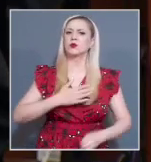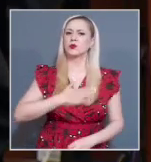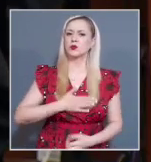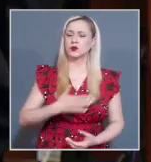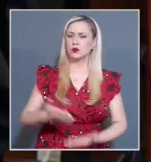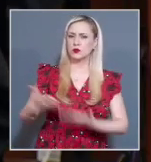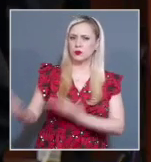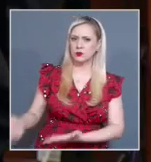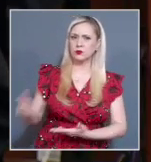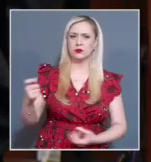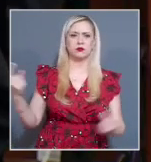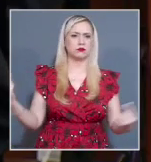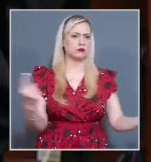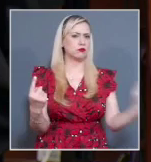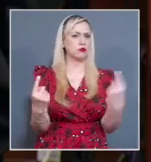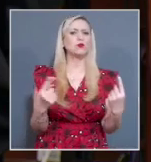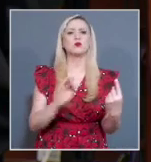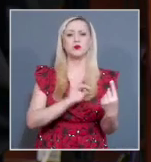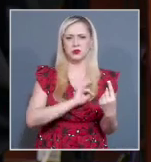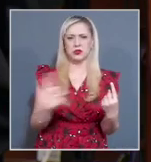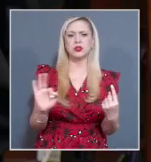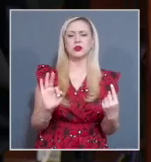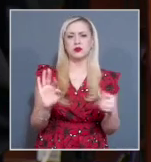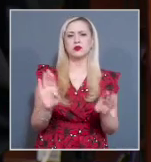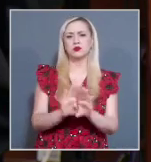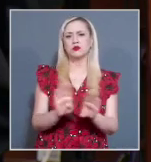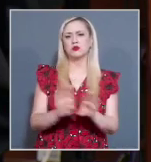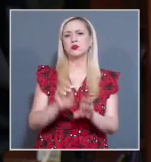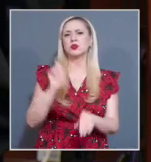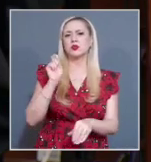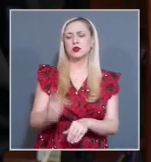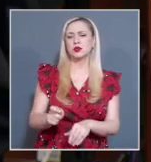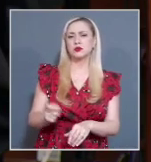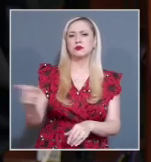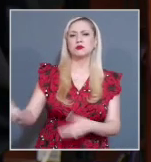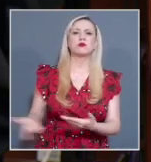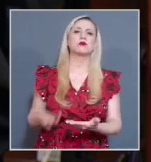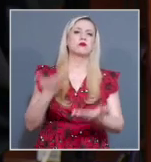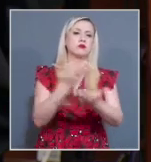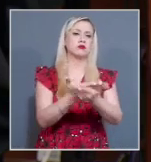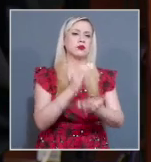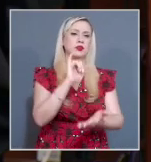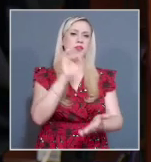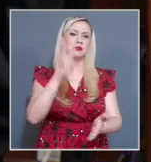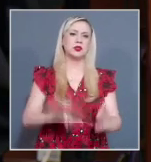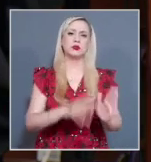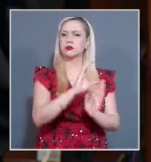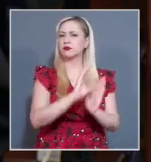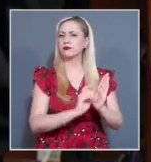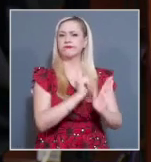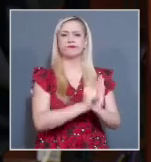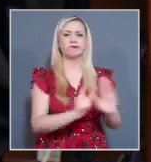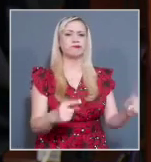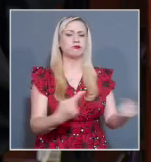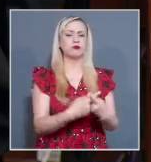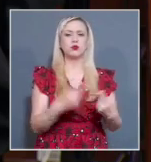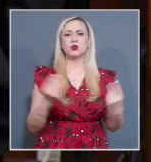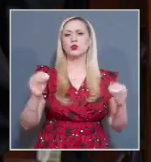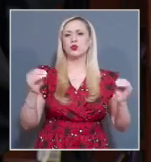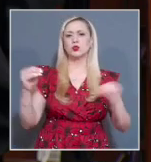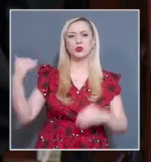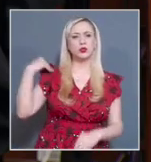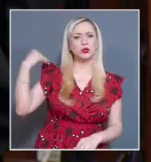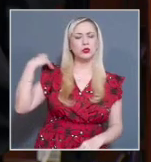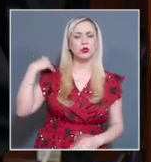quejosas pueden, en el desahogo de la vista, plantear la inconstitucionalidad del precepto en el que se sustenta la causa de